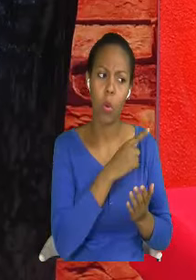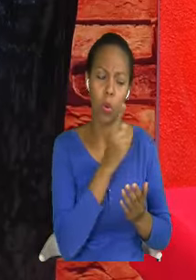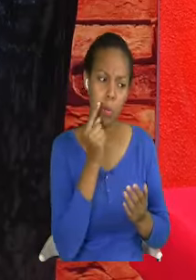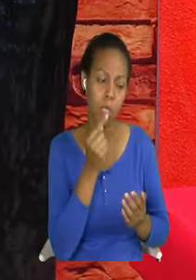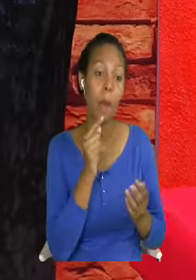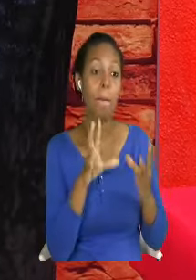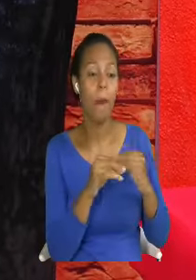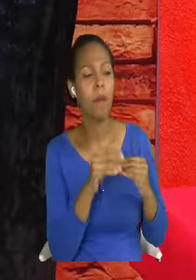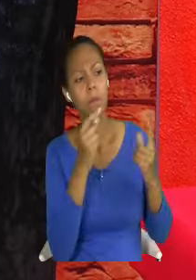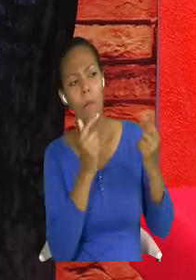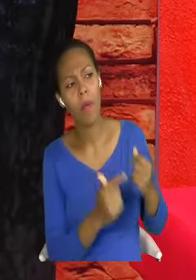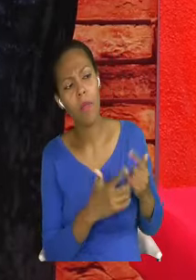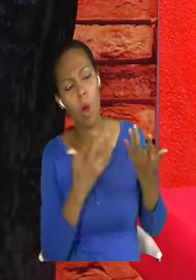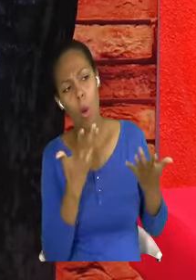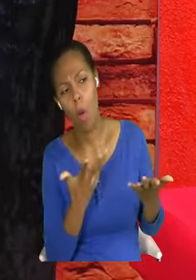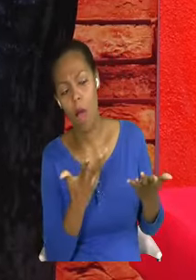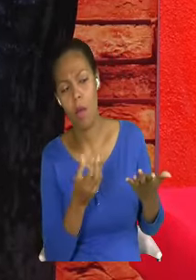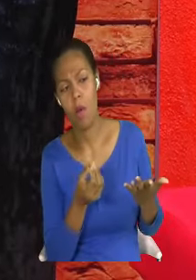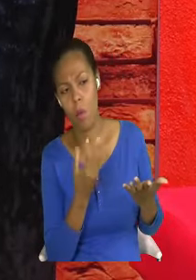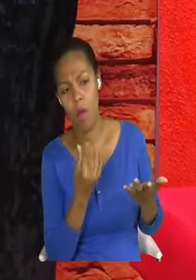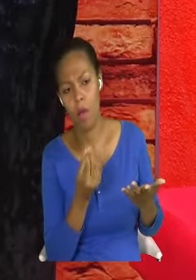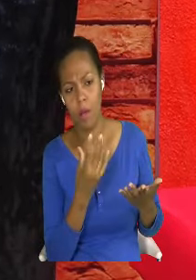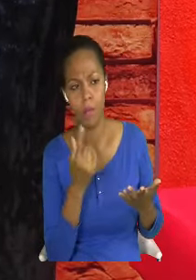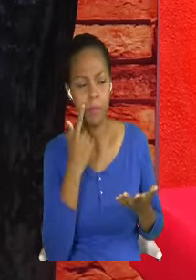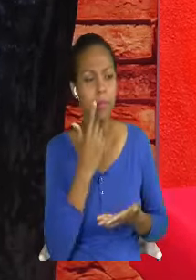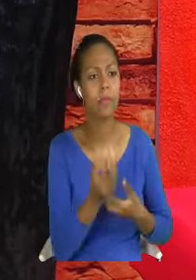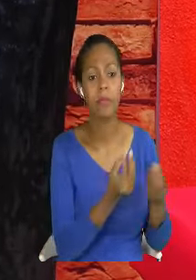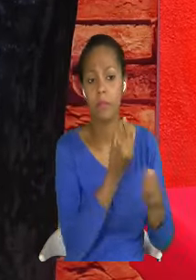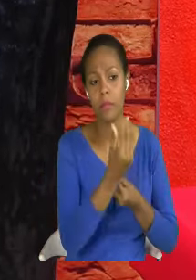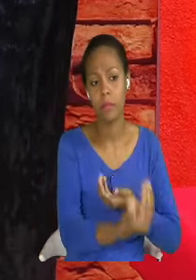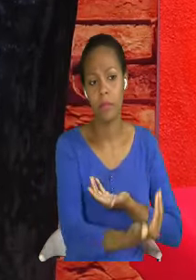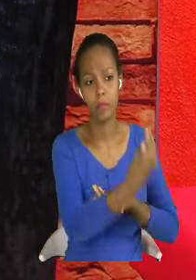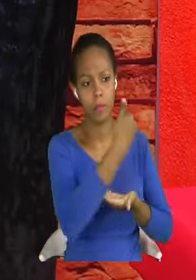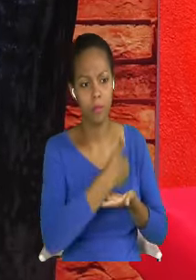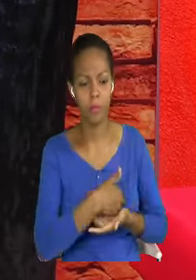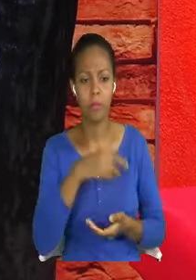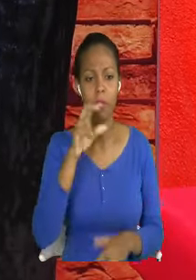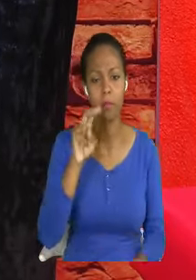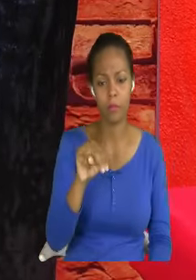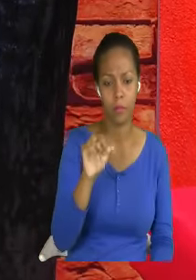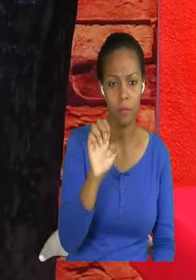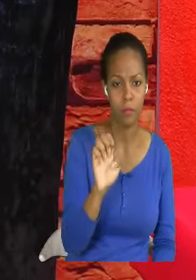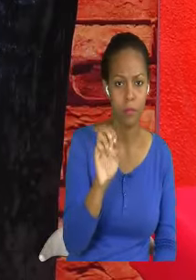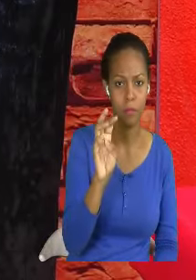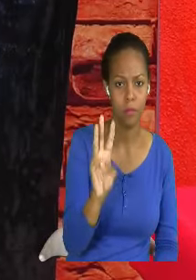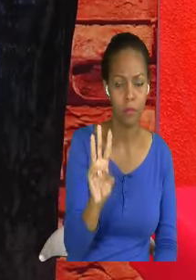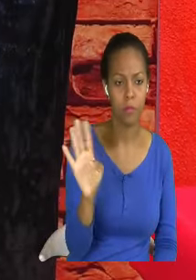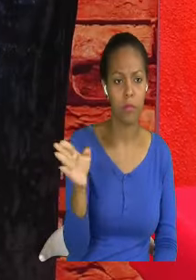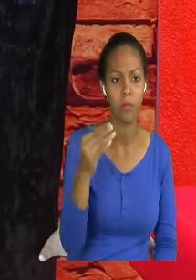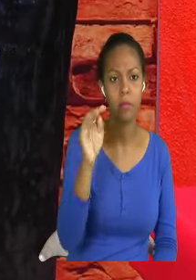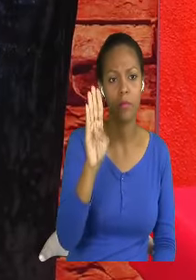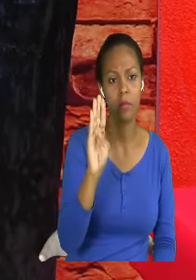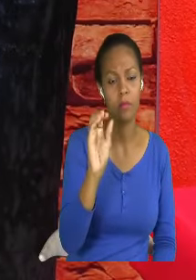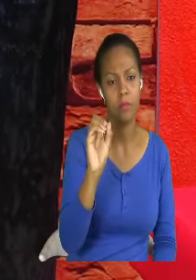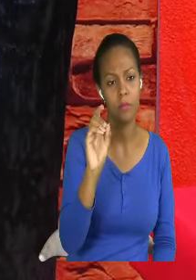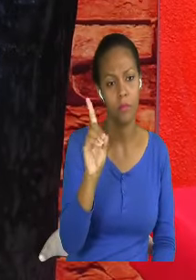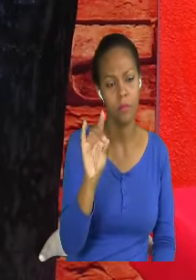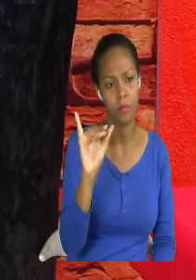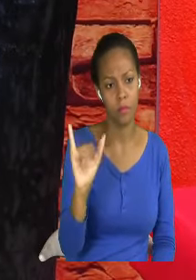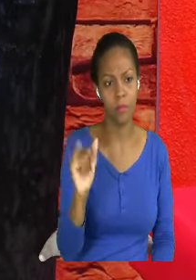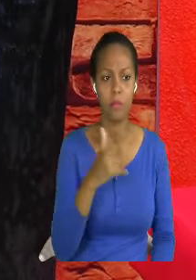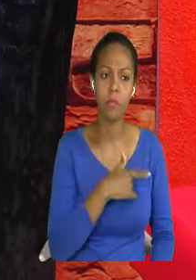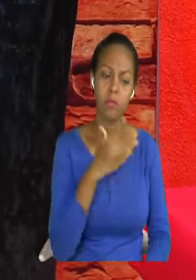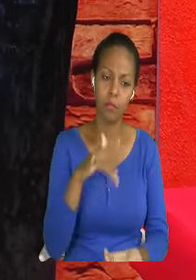procedimiento. ¿Qué tenemos que hacer? Acercarse al centro de estética New Body, en el cual la valoramos, dependiendo las zonas a tratar,